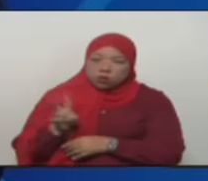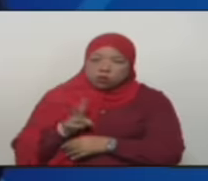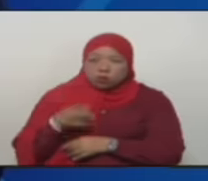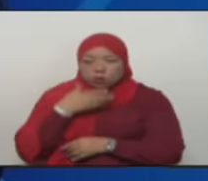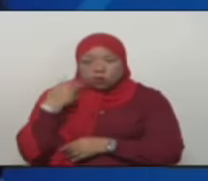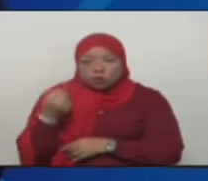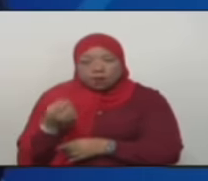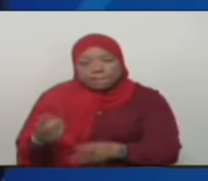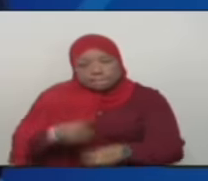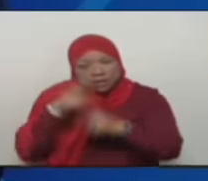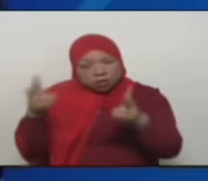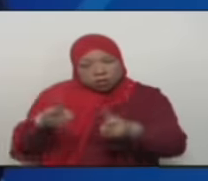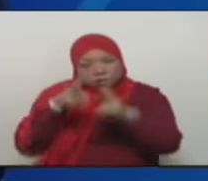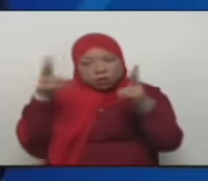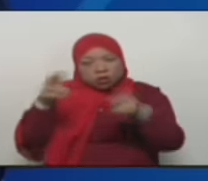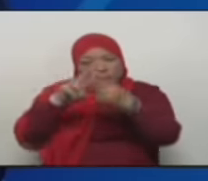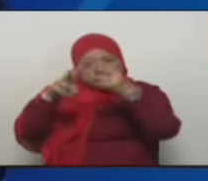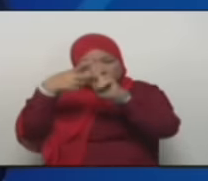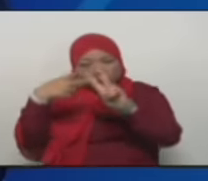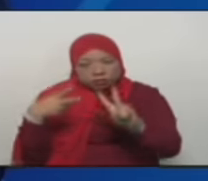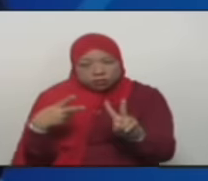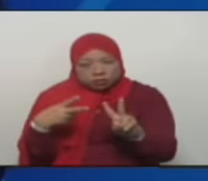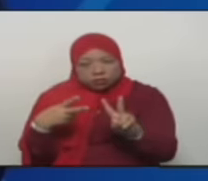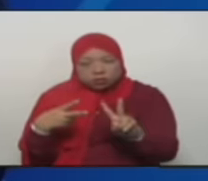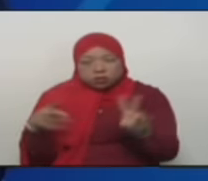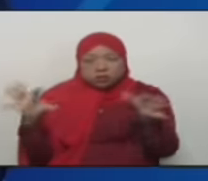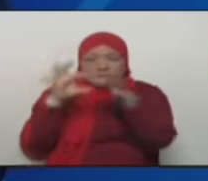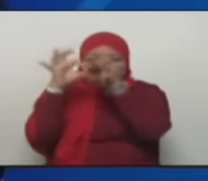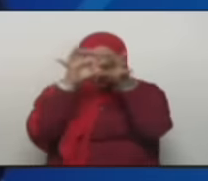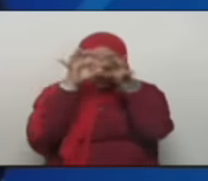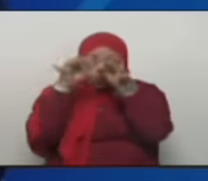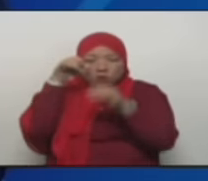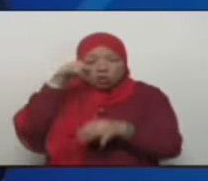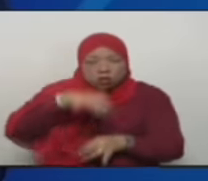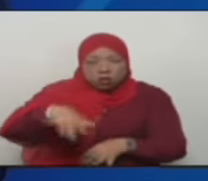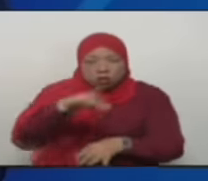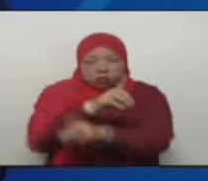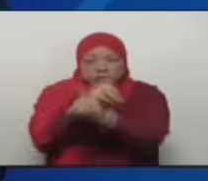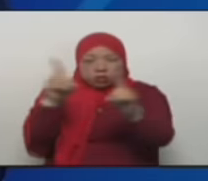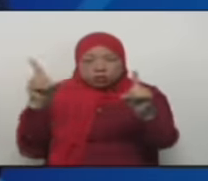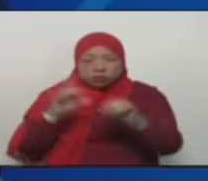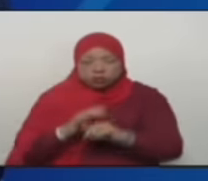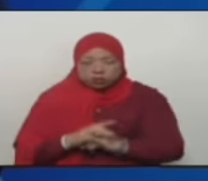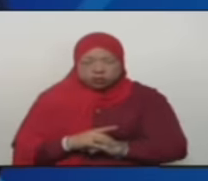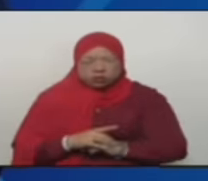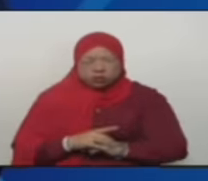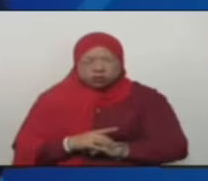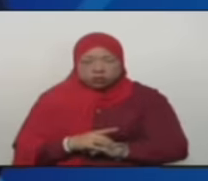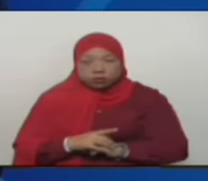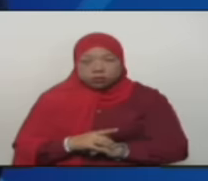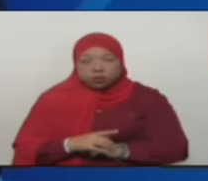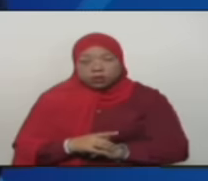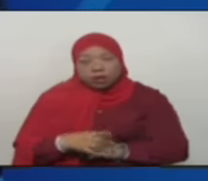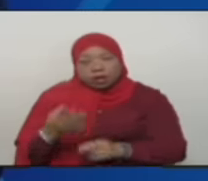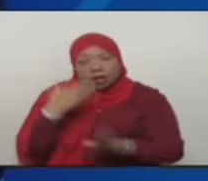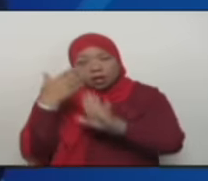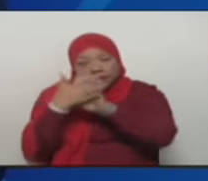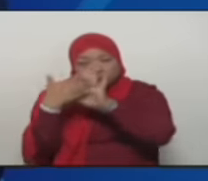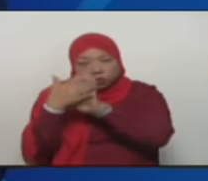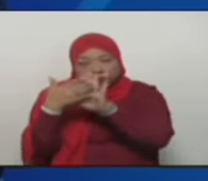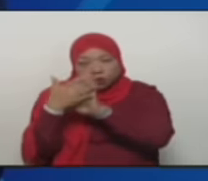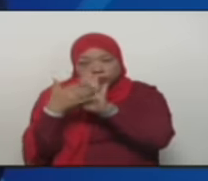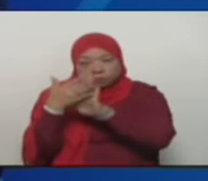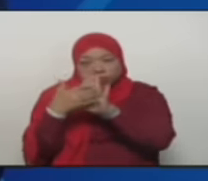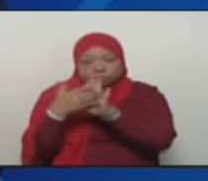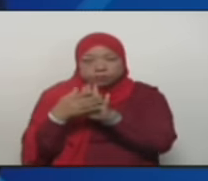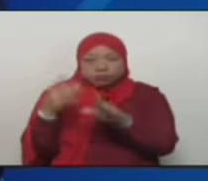grandes victorias de la paz, de la unión nacional, de la democracia. Las cosas se tienen que resolver por